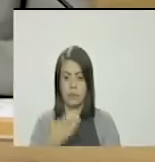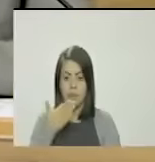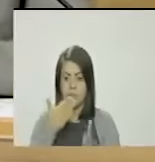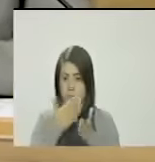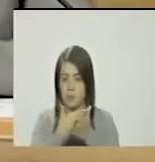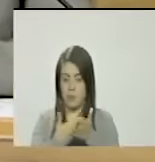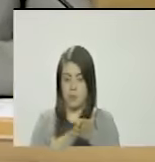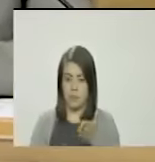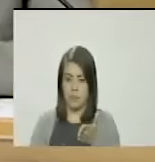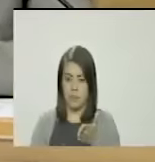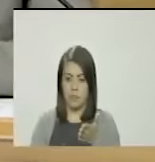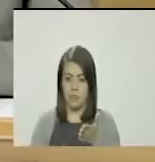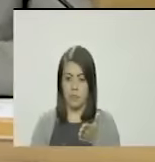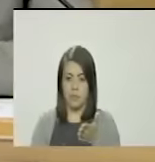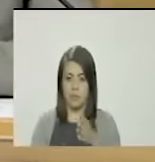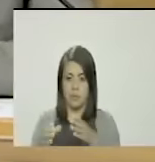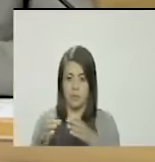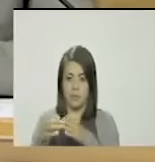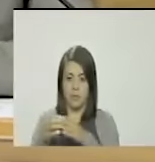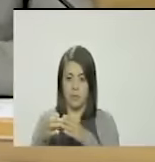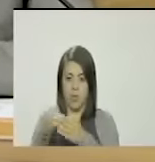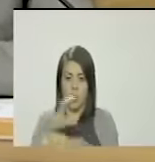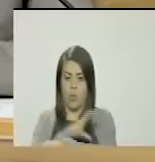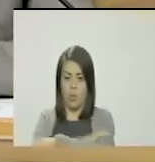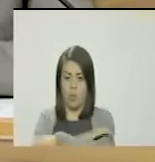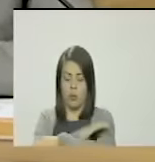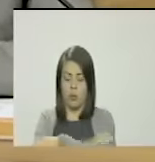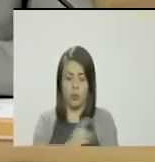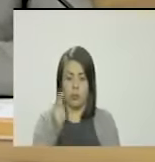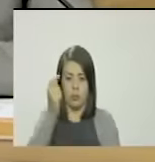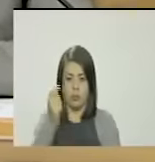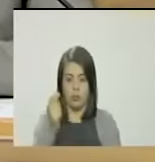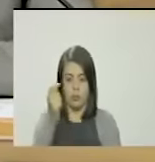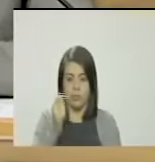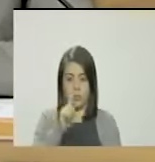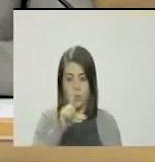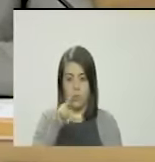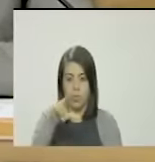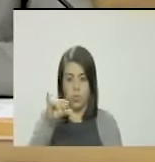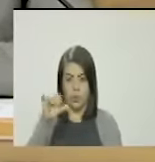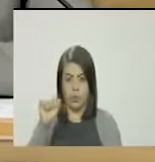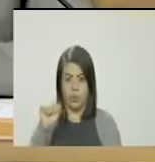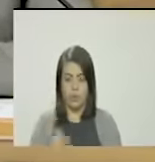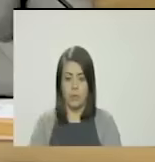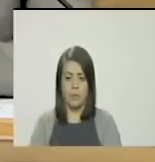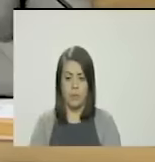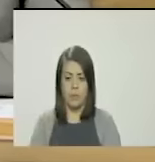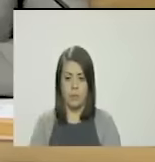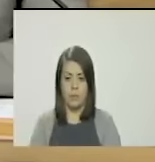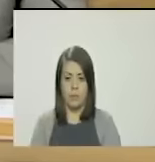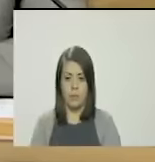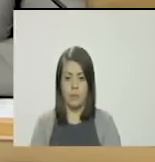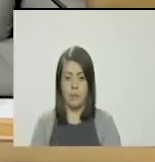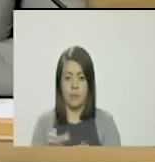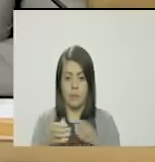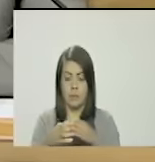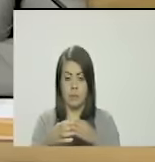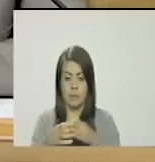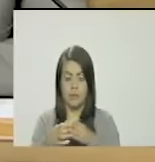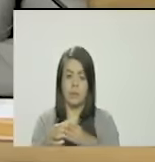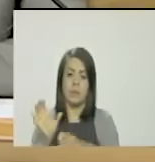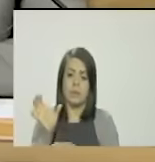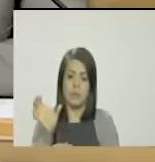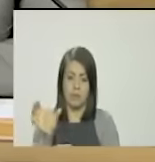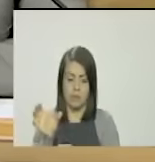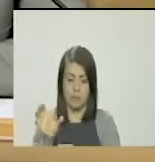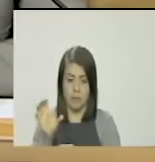Propuesta del sector de la oposición, diputado Luis Parra, y por el bloque de la